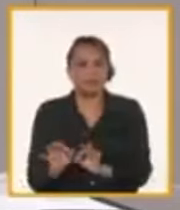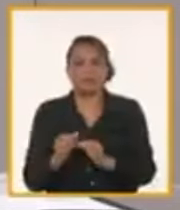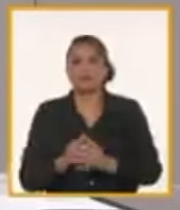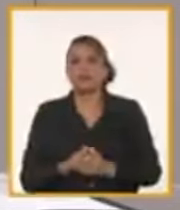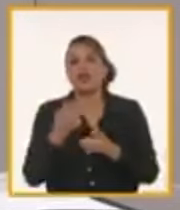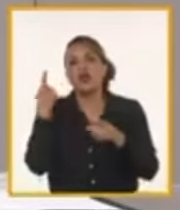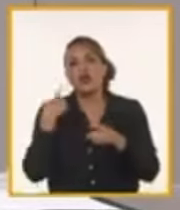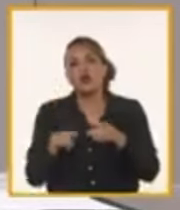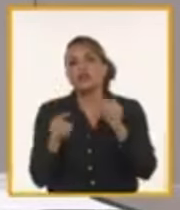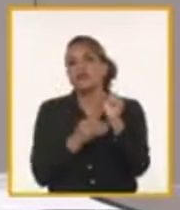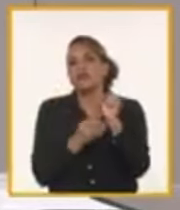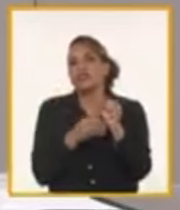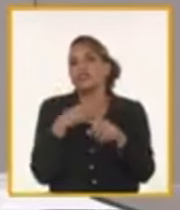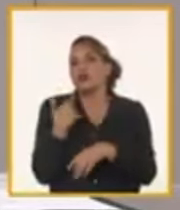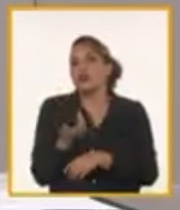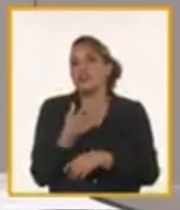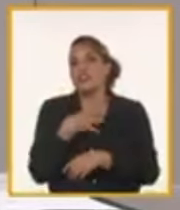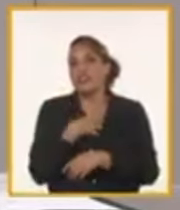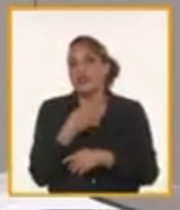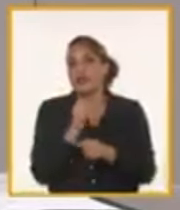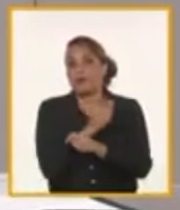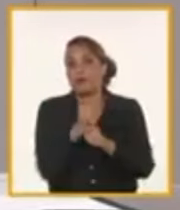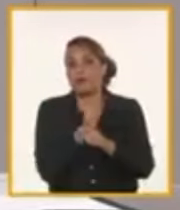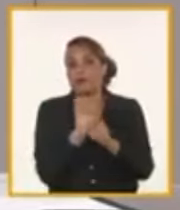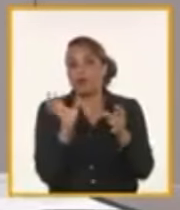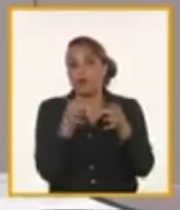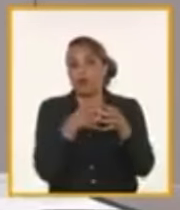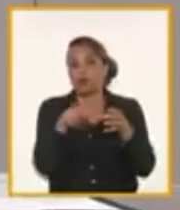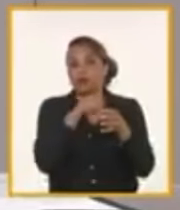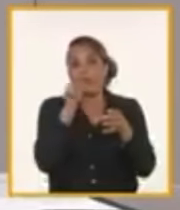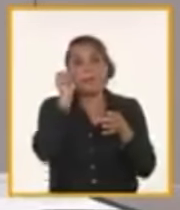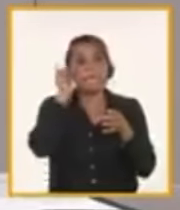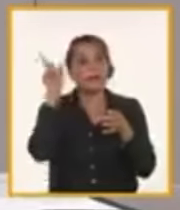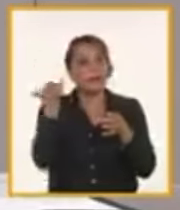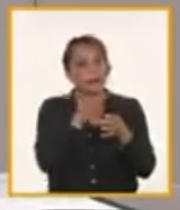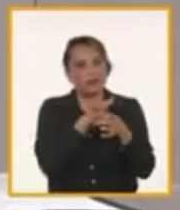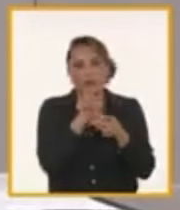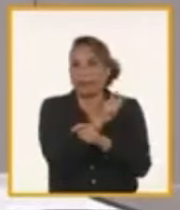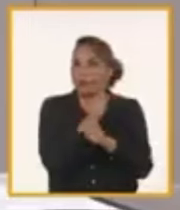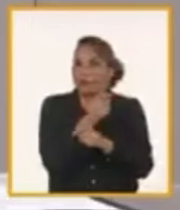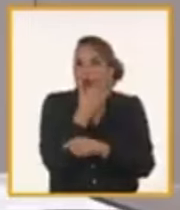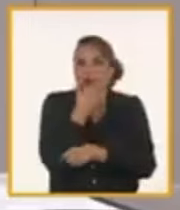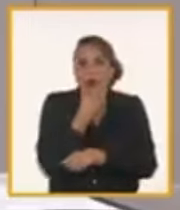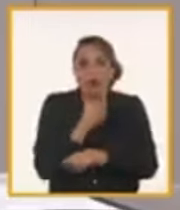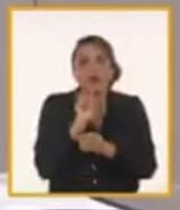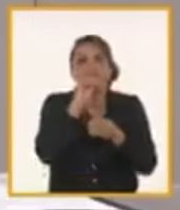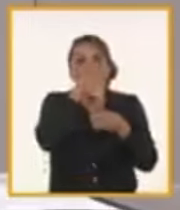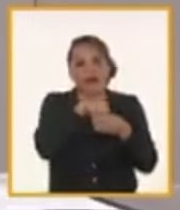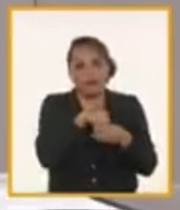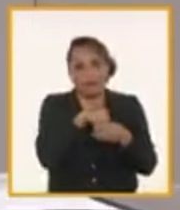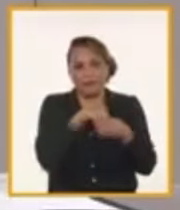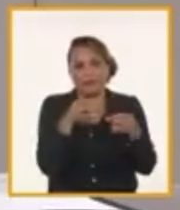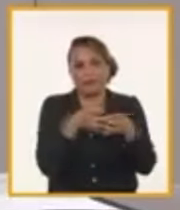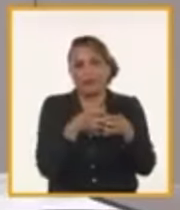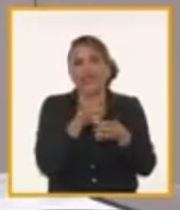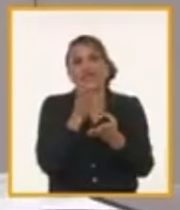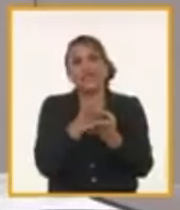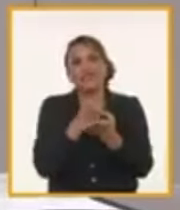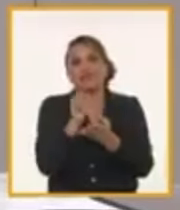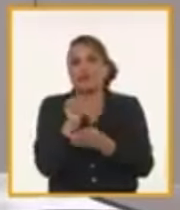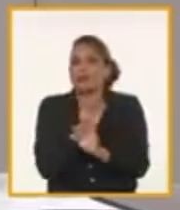fortalezas que tiene es que cuenta con un claustro que tiene mucha experiencia pero también con muchos profesores jóvenes y con unos estudiantes que siempre digo que